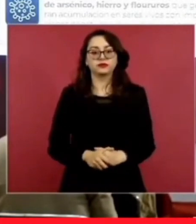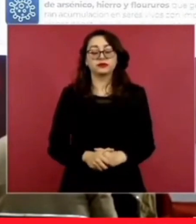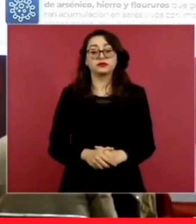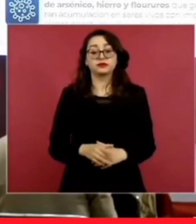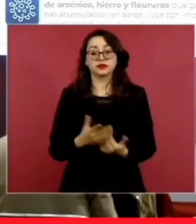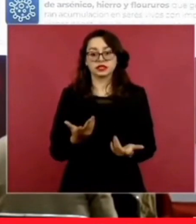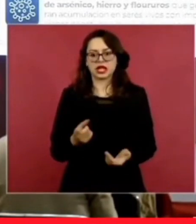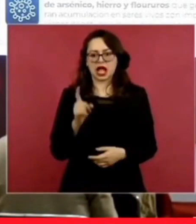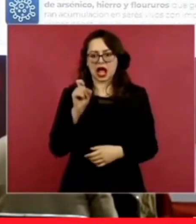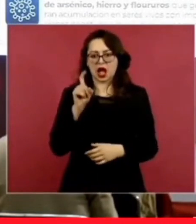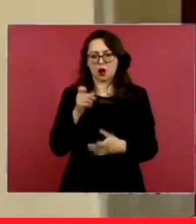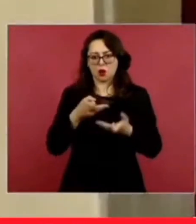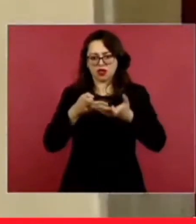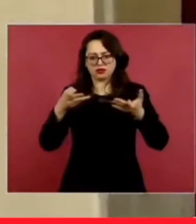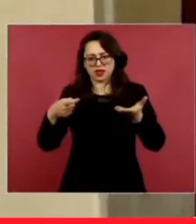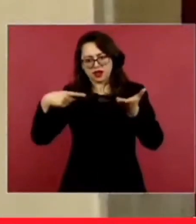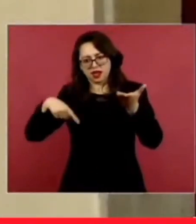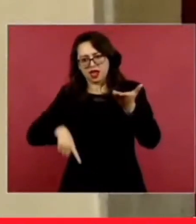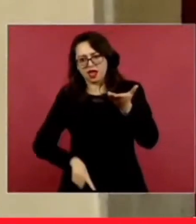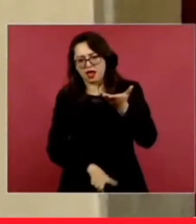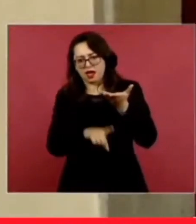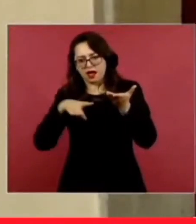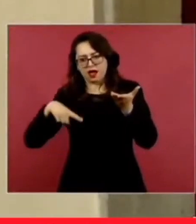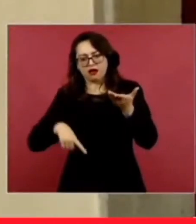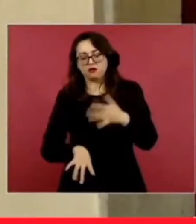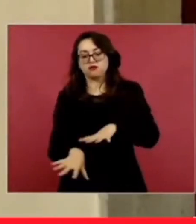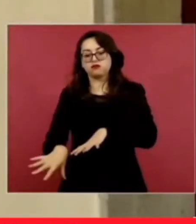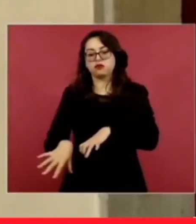de agua subterránea,